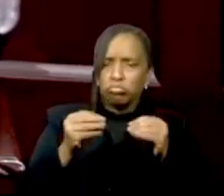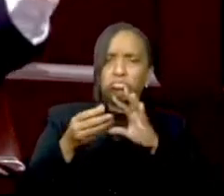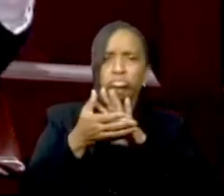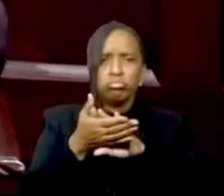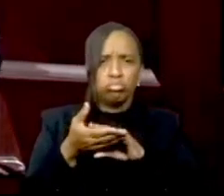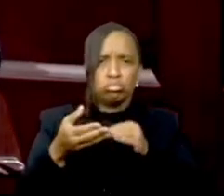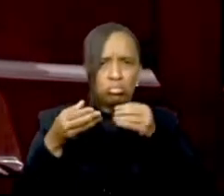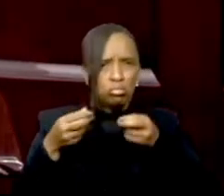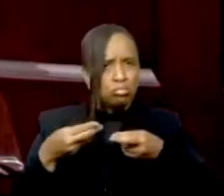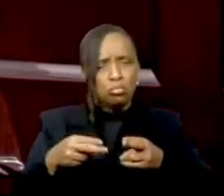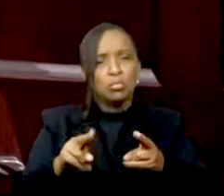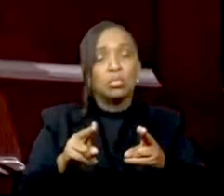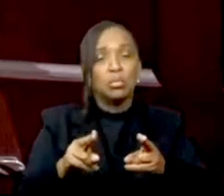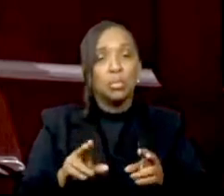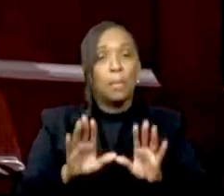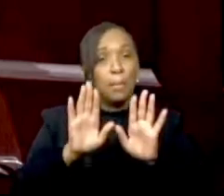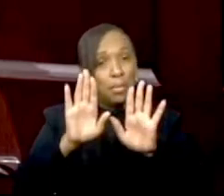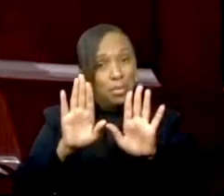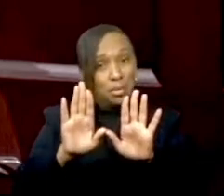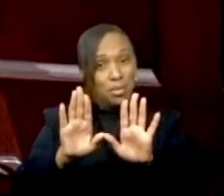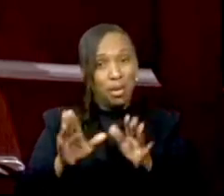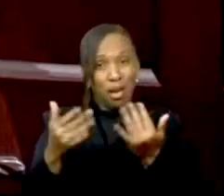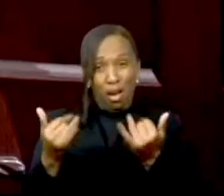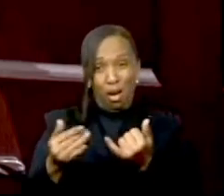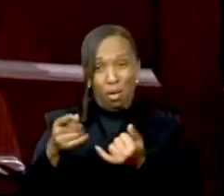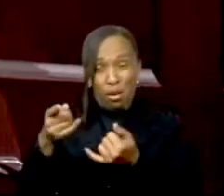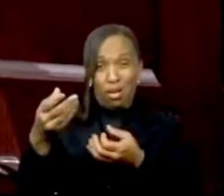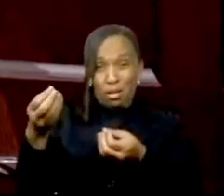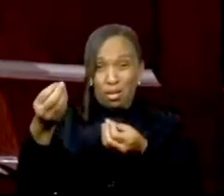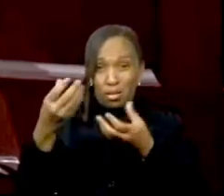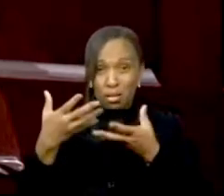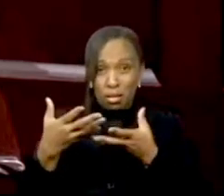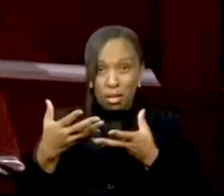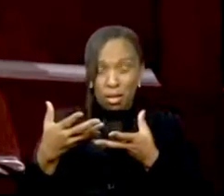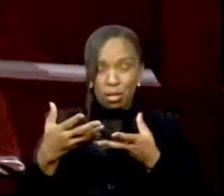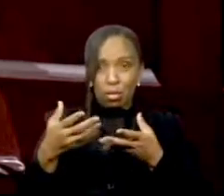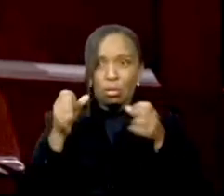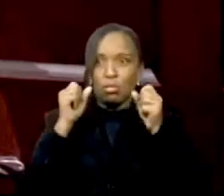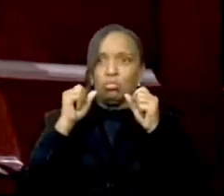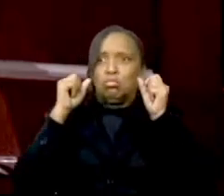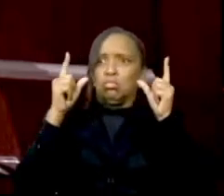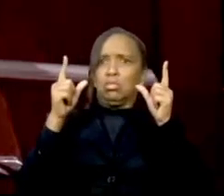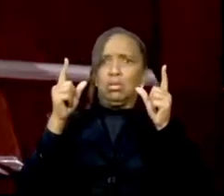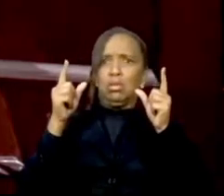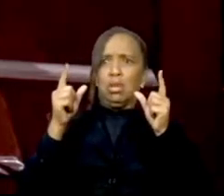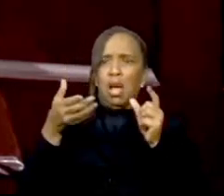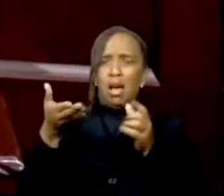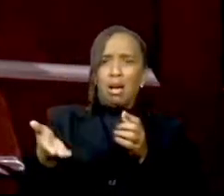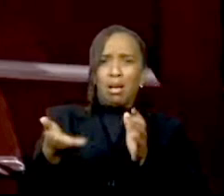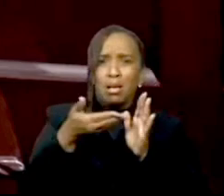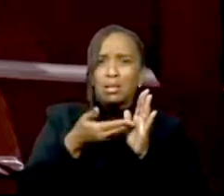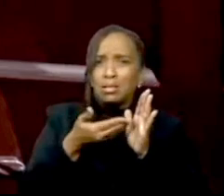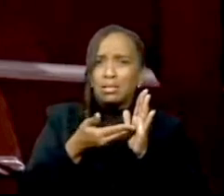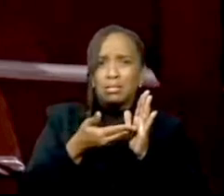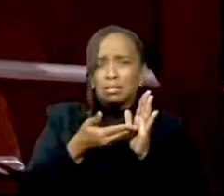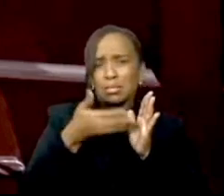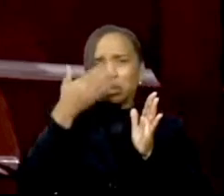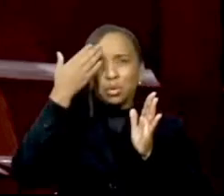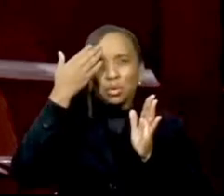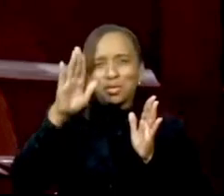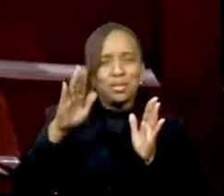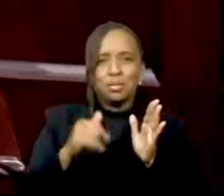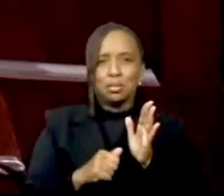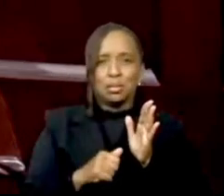que no tenía conocimiento en ningún caso de esto, y que nosotros entendemos que debe ser dejado sin efecto, y por